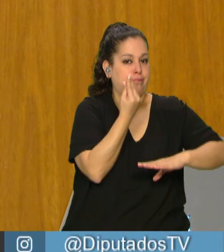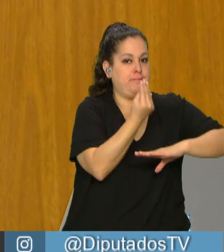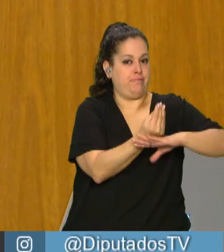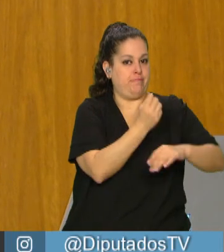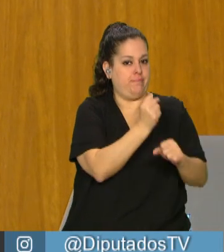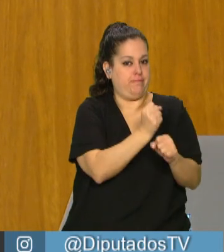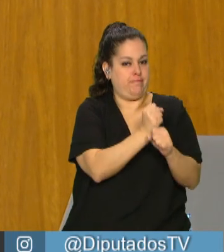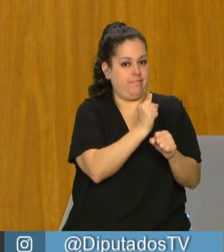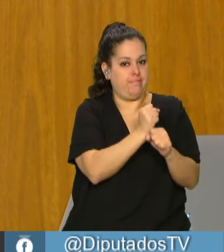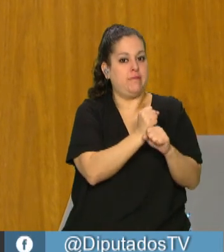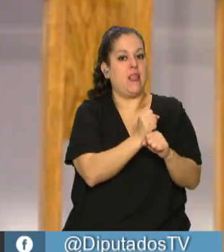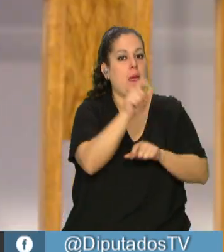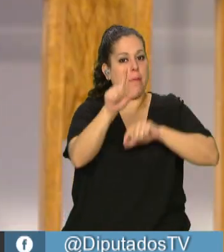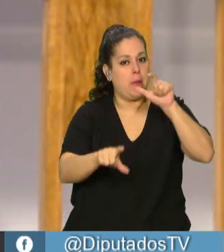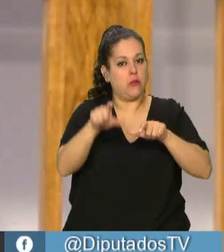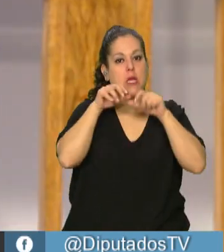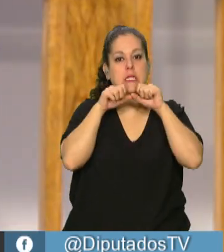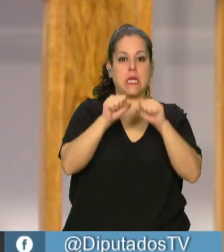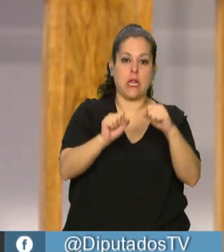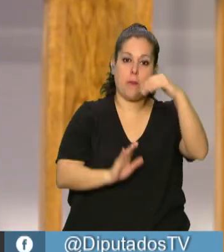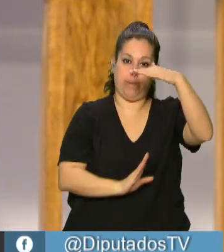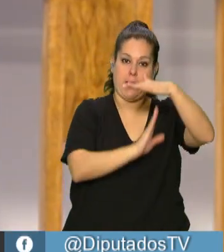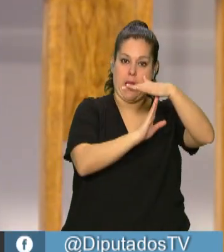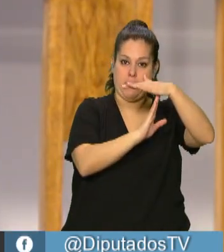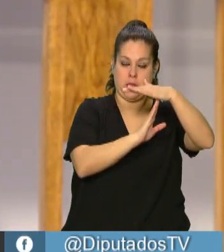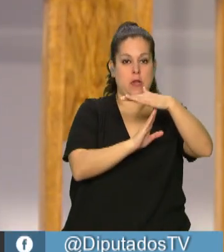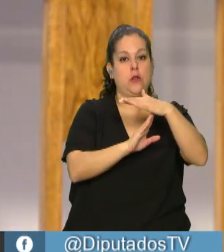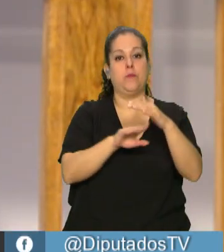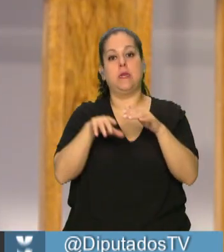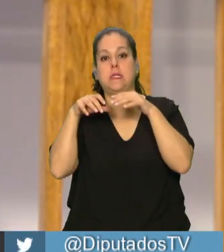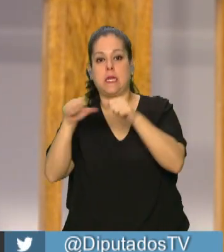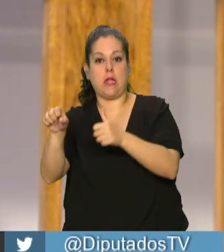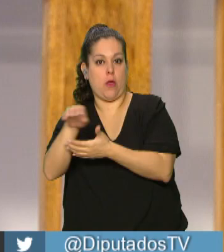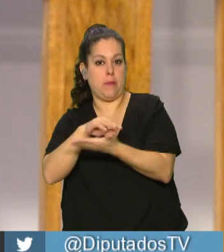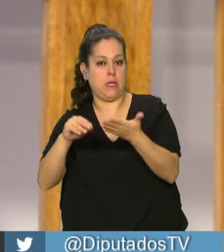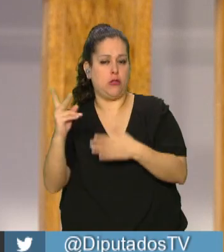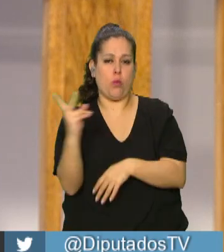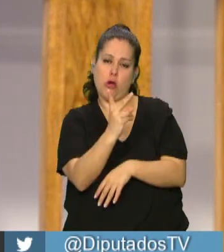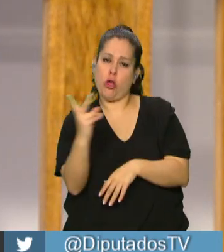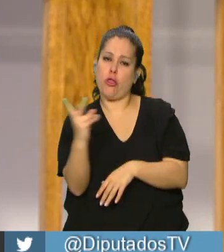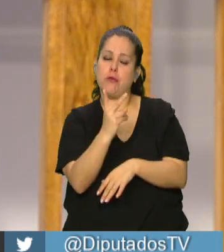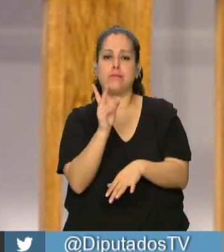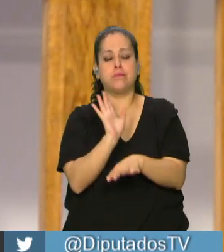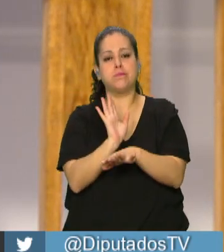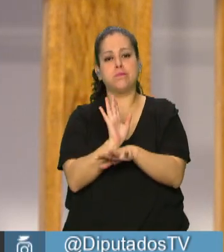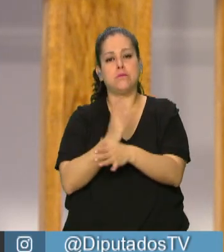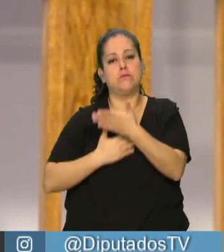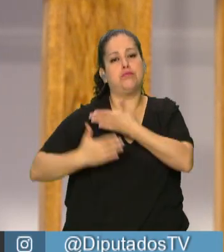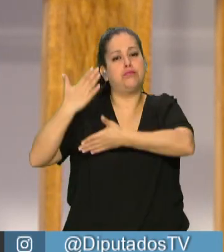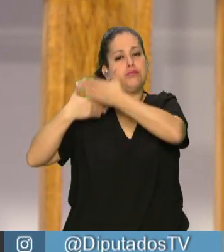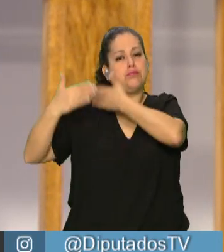los secretarios, tanto el parlamentario como el administrativo, venían desde